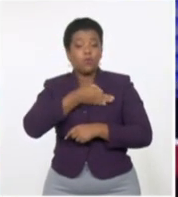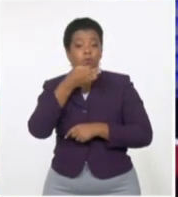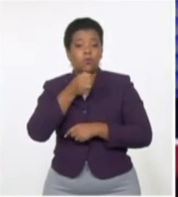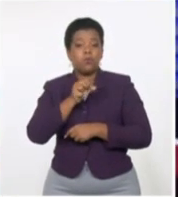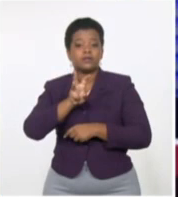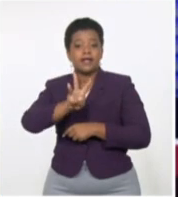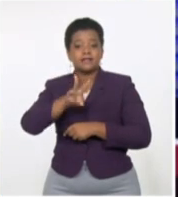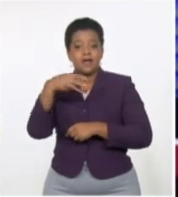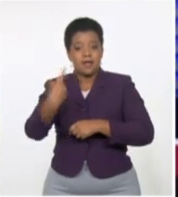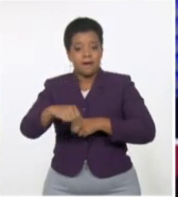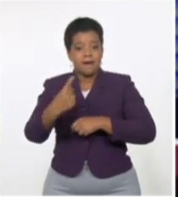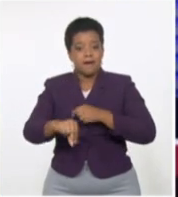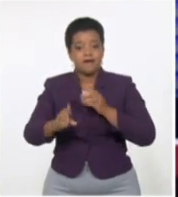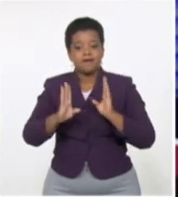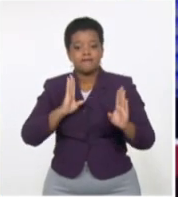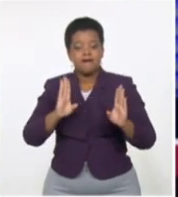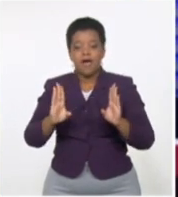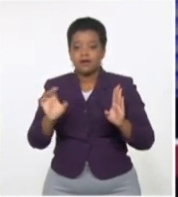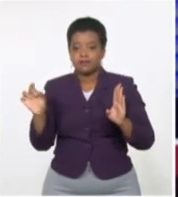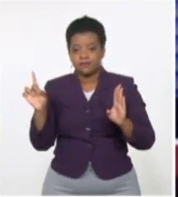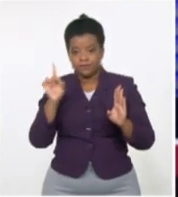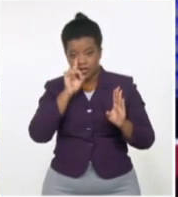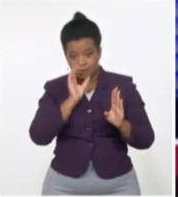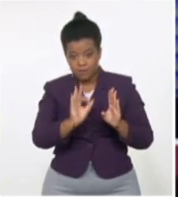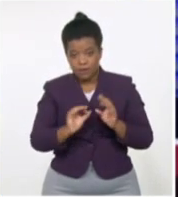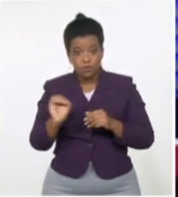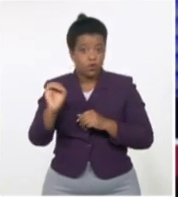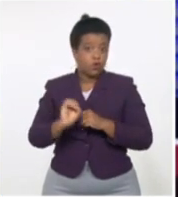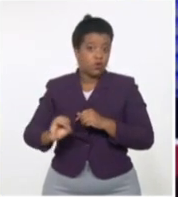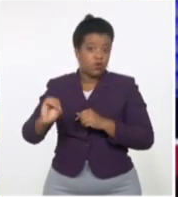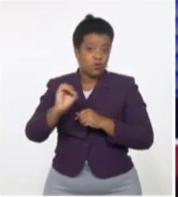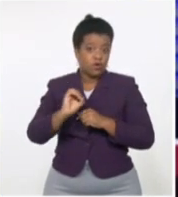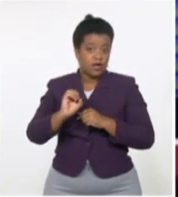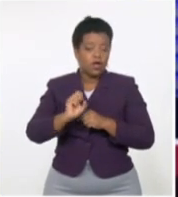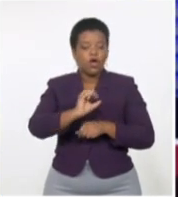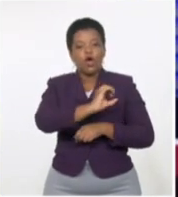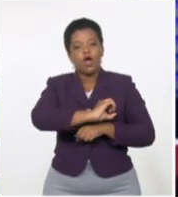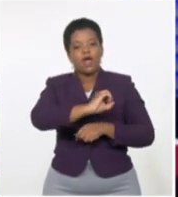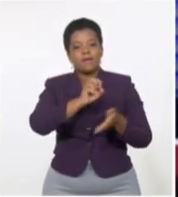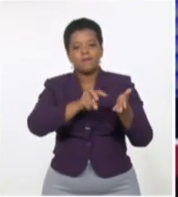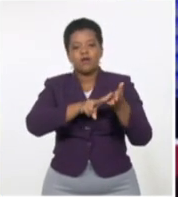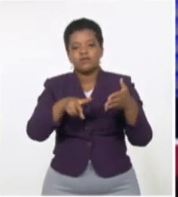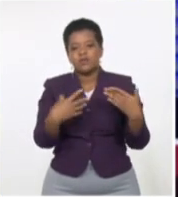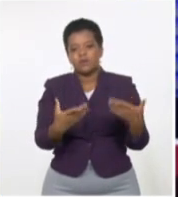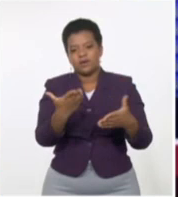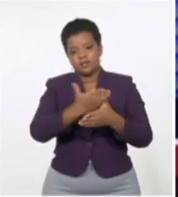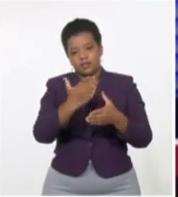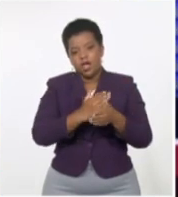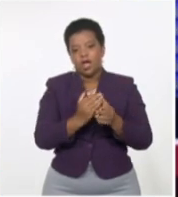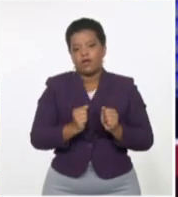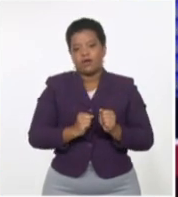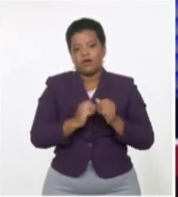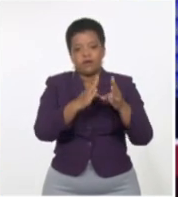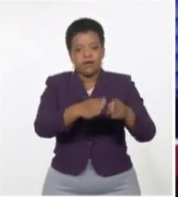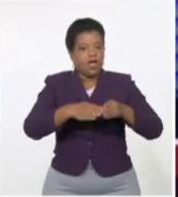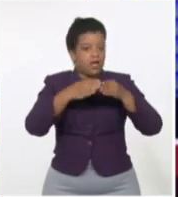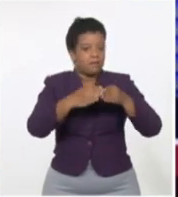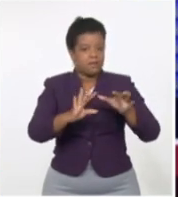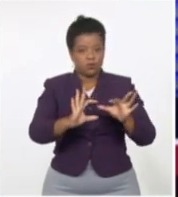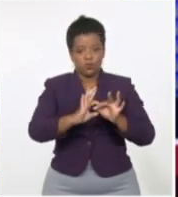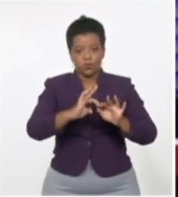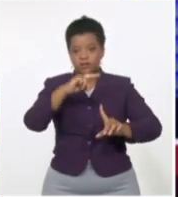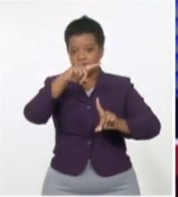de ensayos clínicos en territorio oriental, en provincias orientales, Santiago de Cuba, Granma y